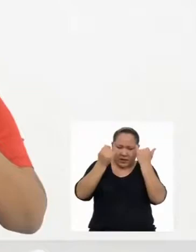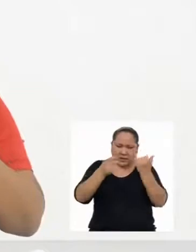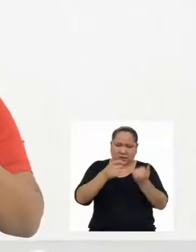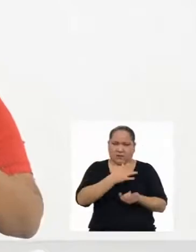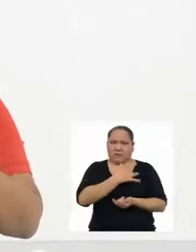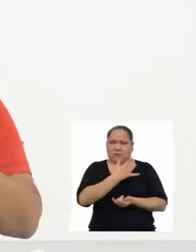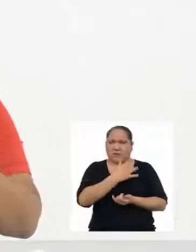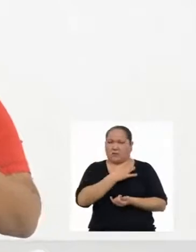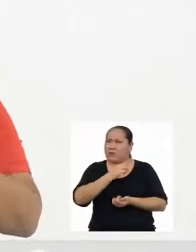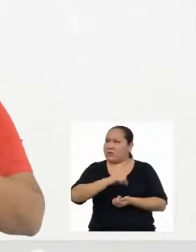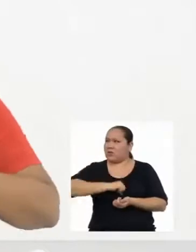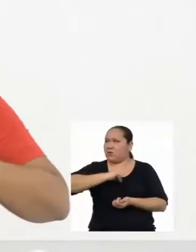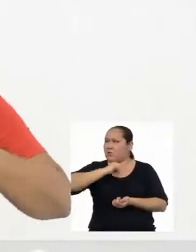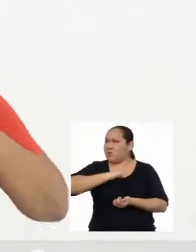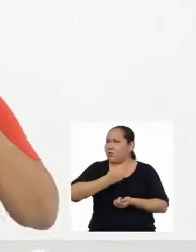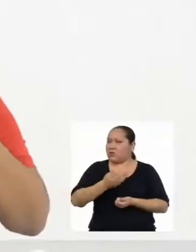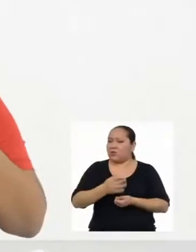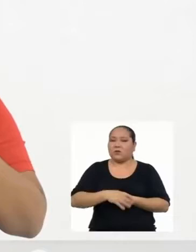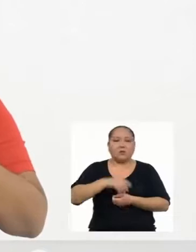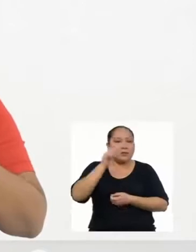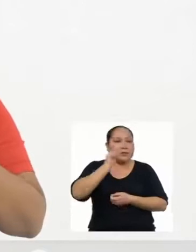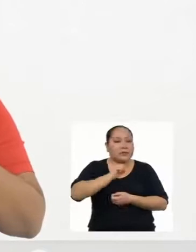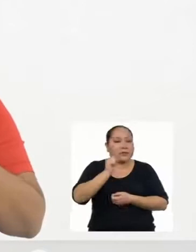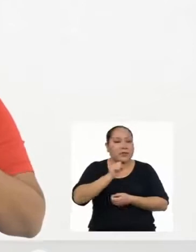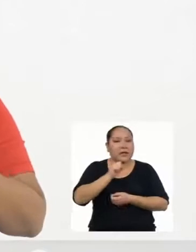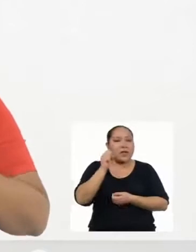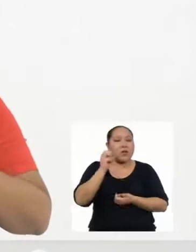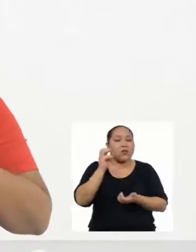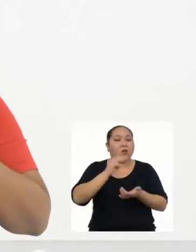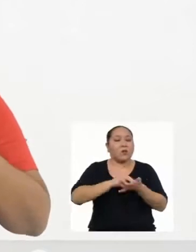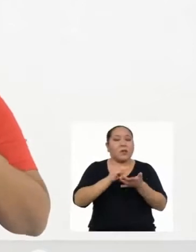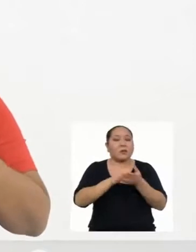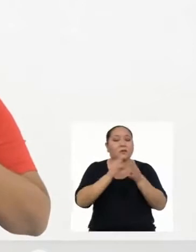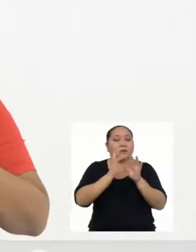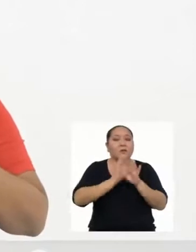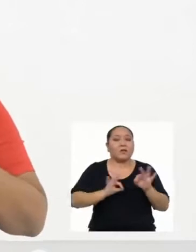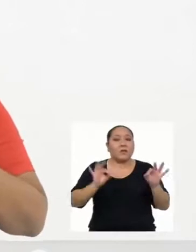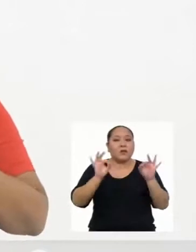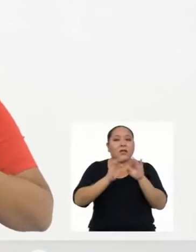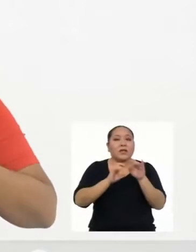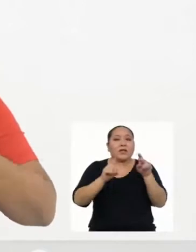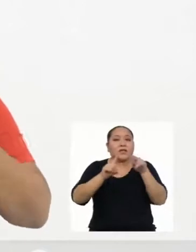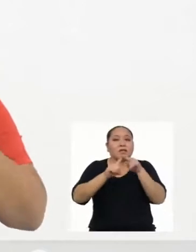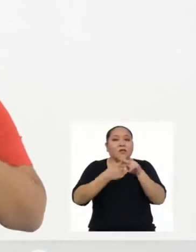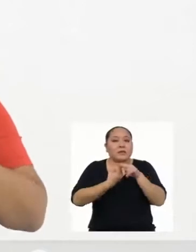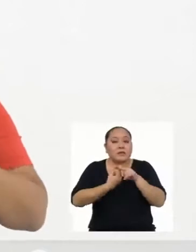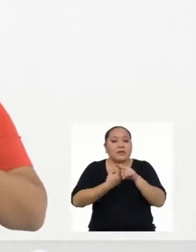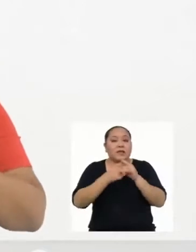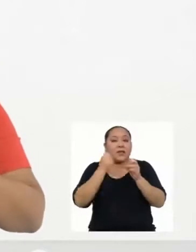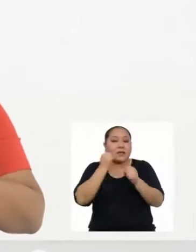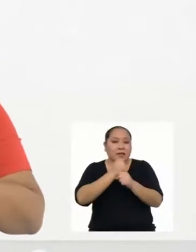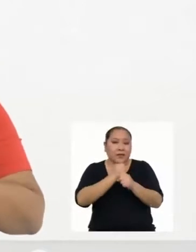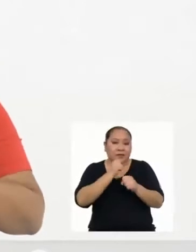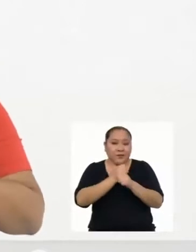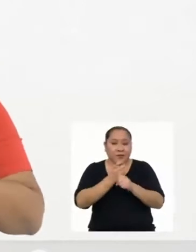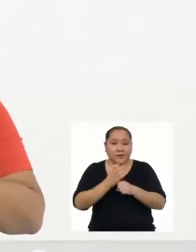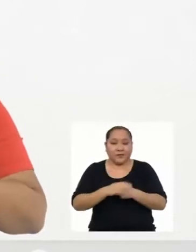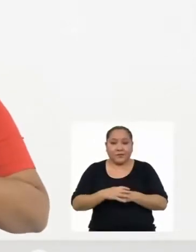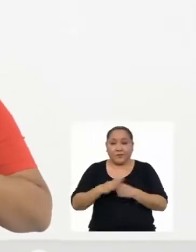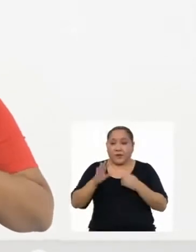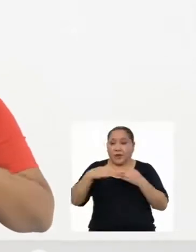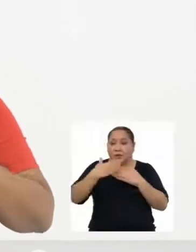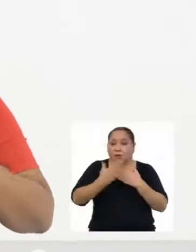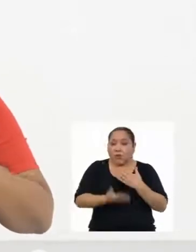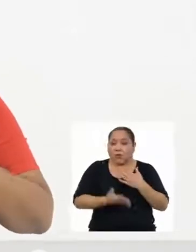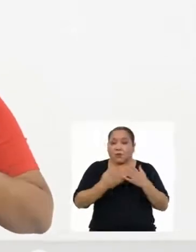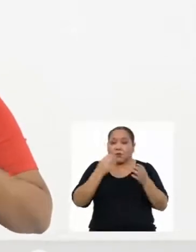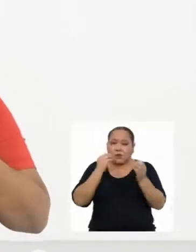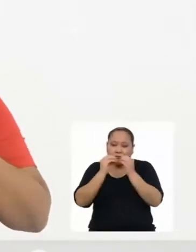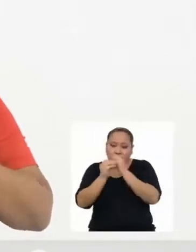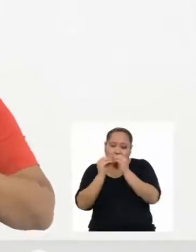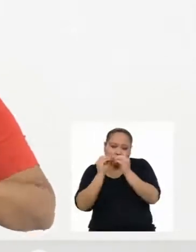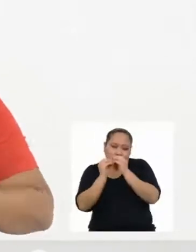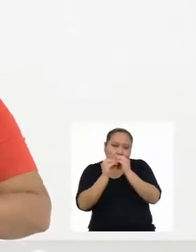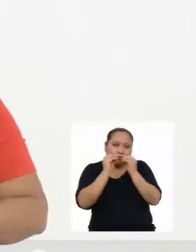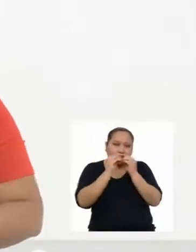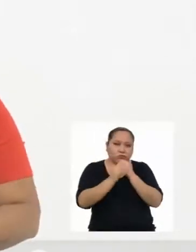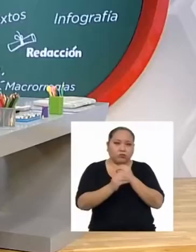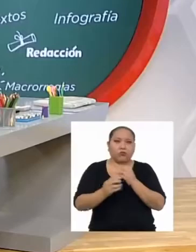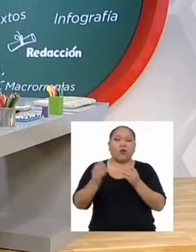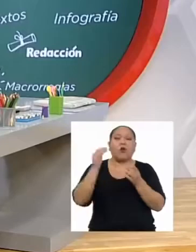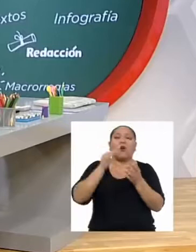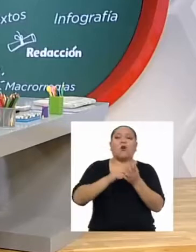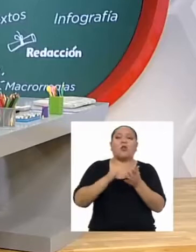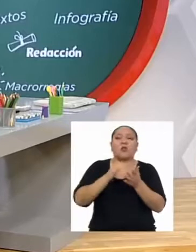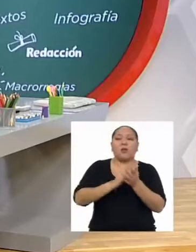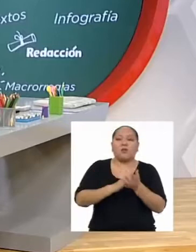enorgullecen? Sí, Rodrigo, lo importante es comenzar a trabajar. Luego corregiremos y reescribiremos la